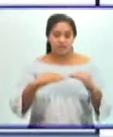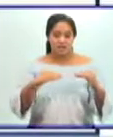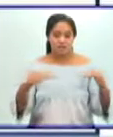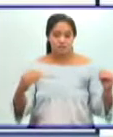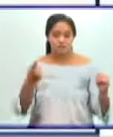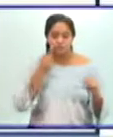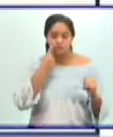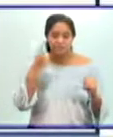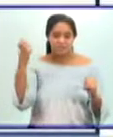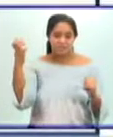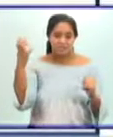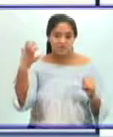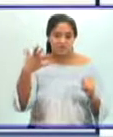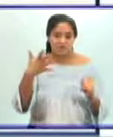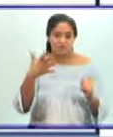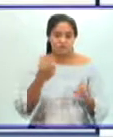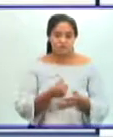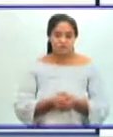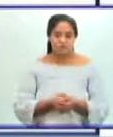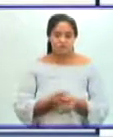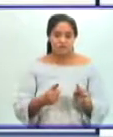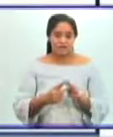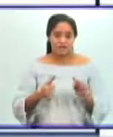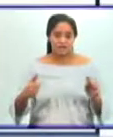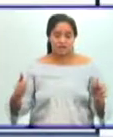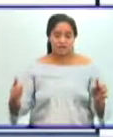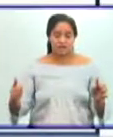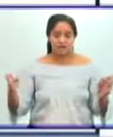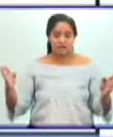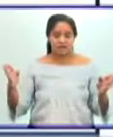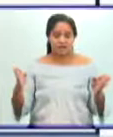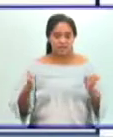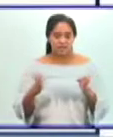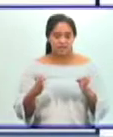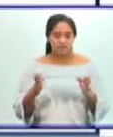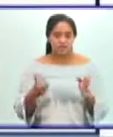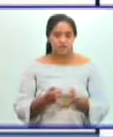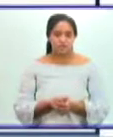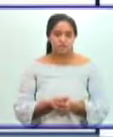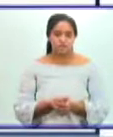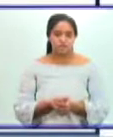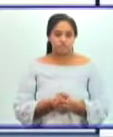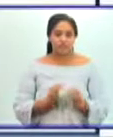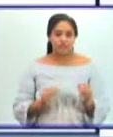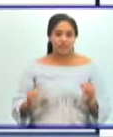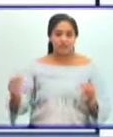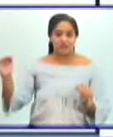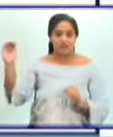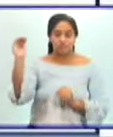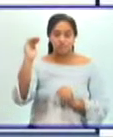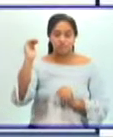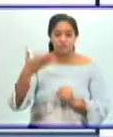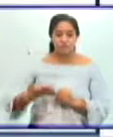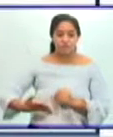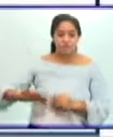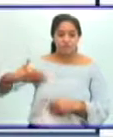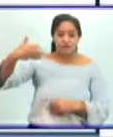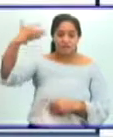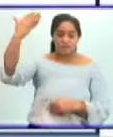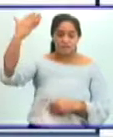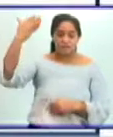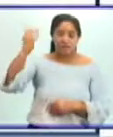sombra y la recta que está uniendo la altura de la pared y la